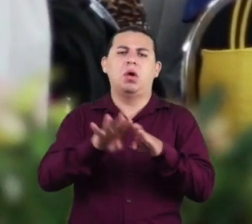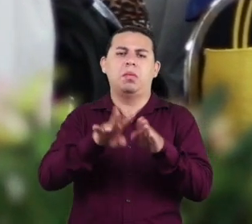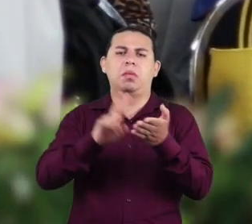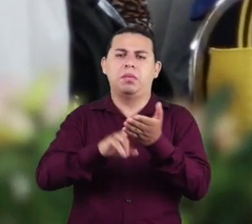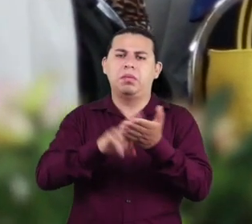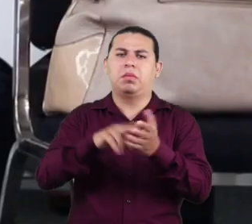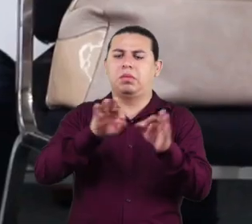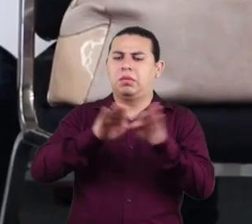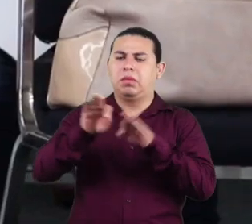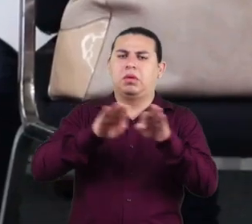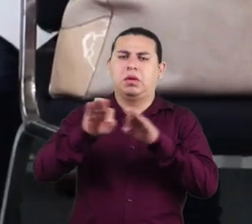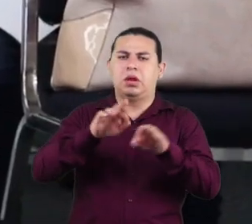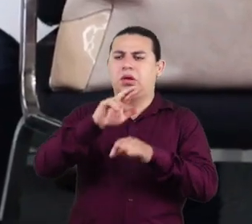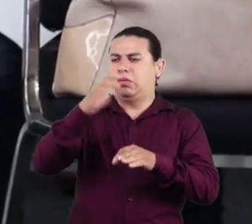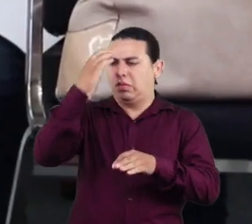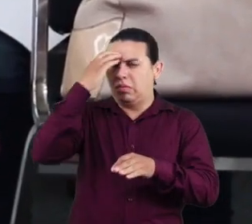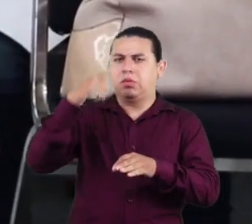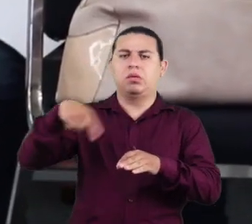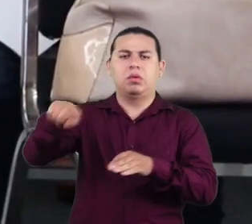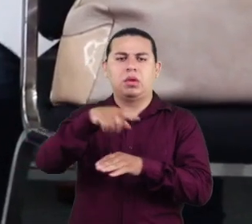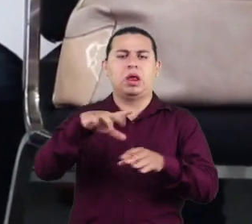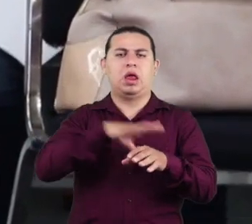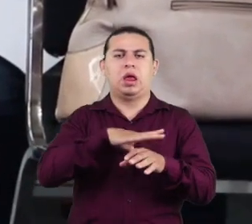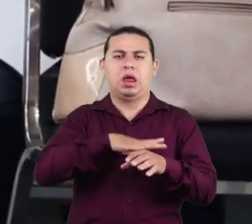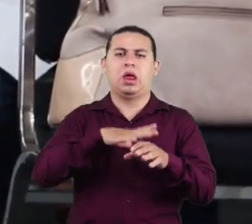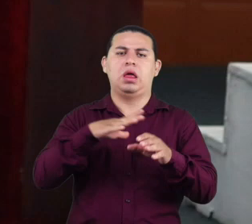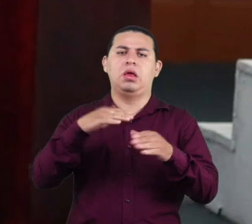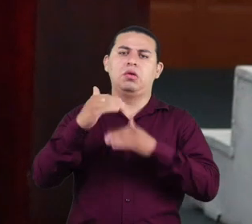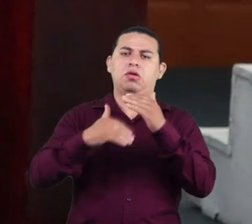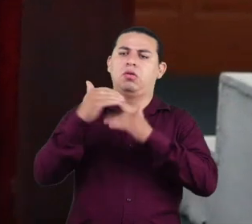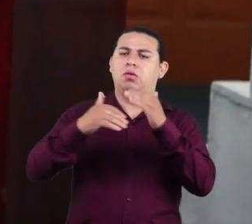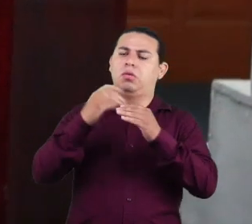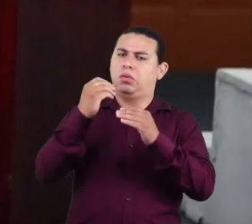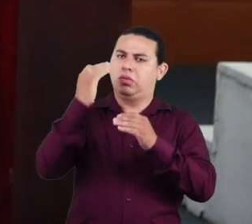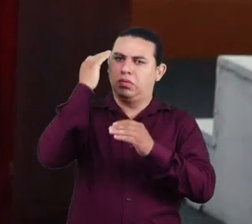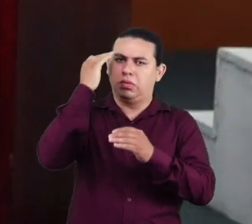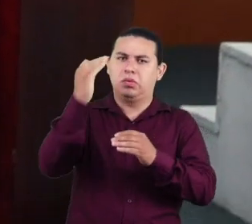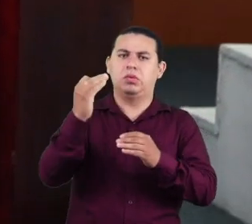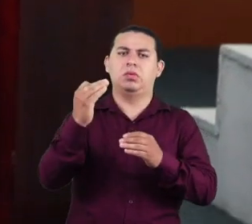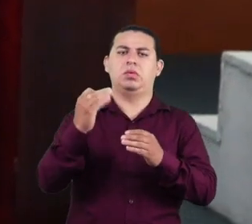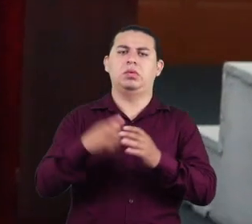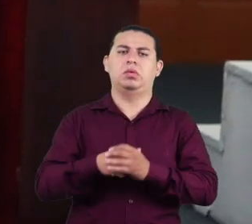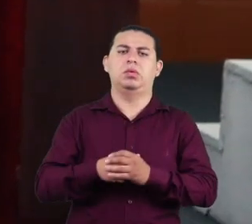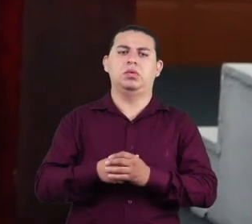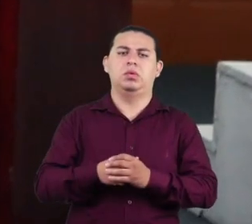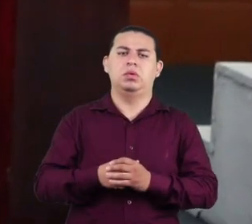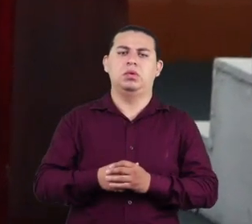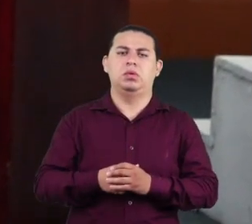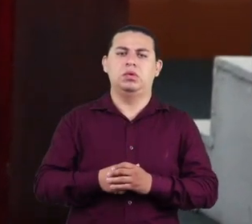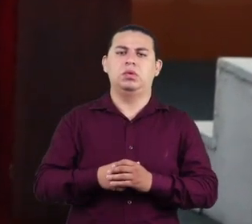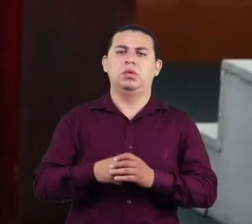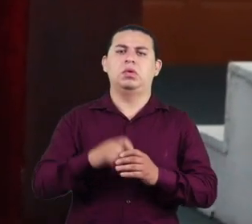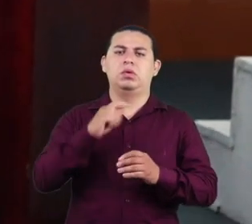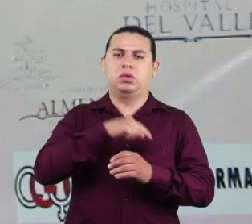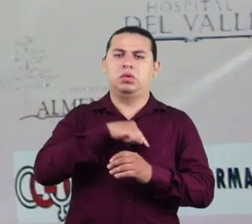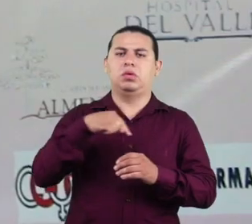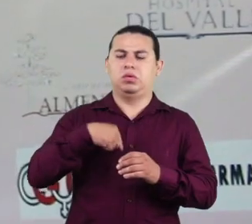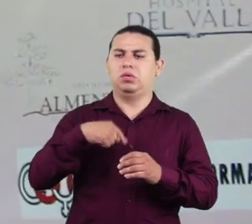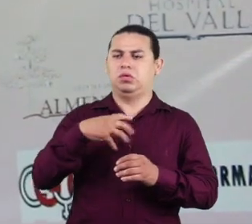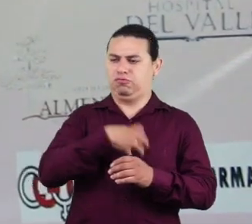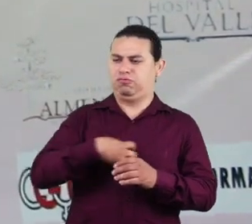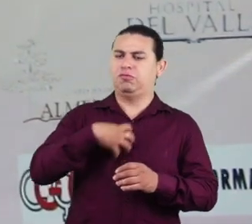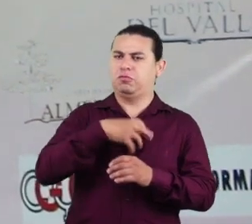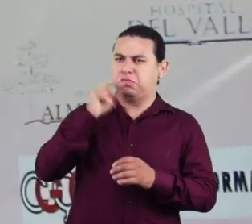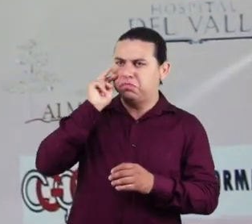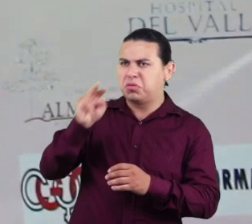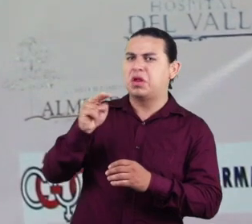están valorizando el trabajo de las mujeres que acudimos a Casa Reto, que somos sobrevivientes de cáncer de mama. Estamos